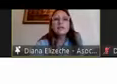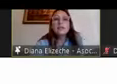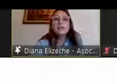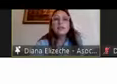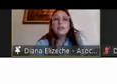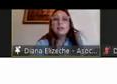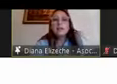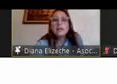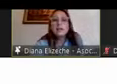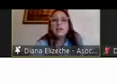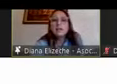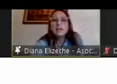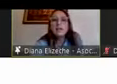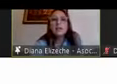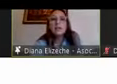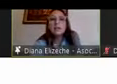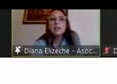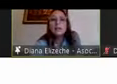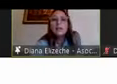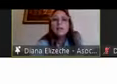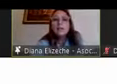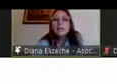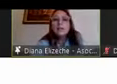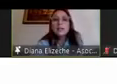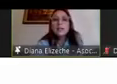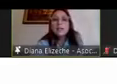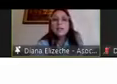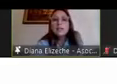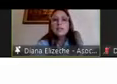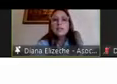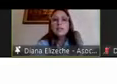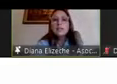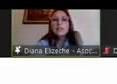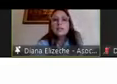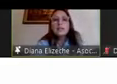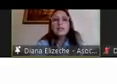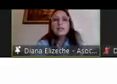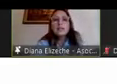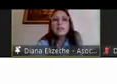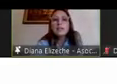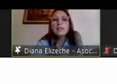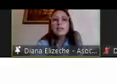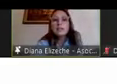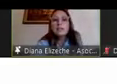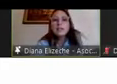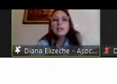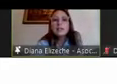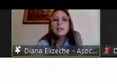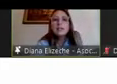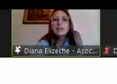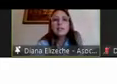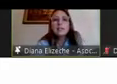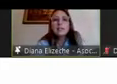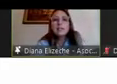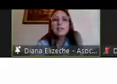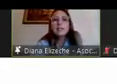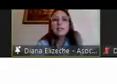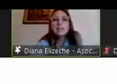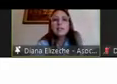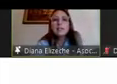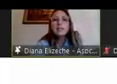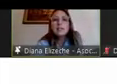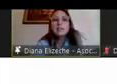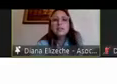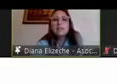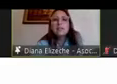Ahí hay una, el señor Rolando Espino la habla de que abrieron un centro de atención integral